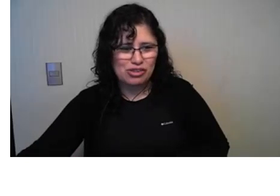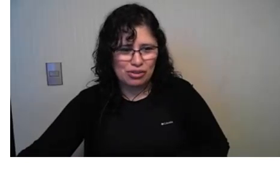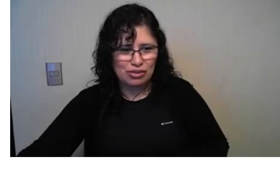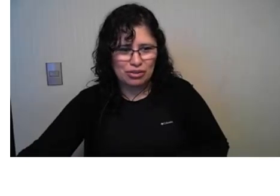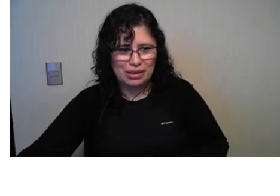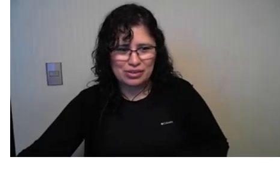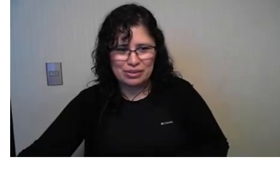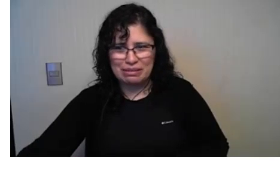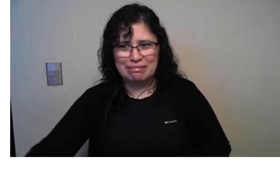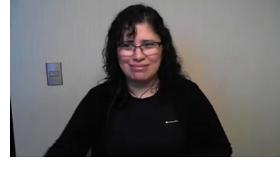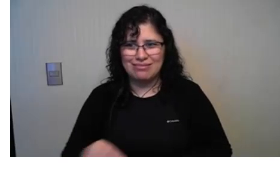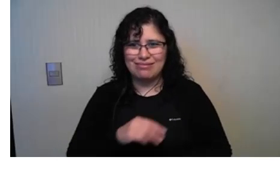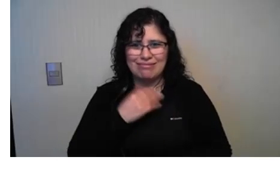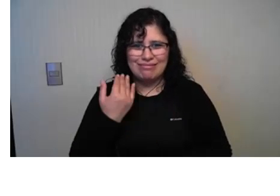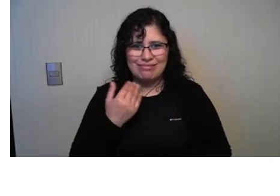¿O no pasó?